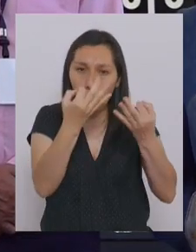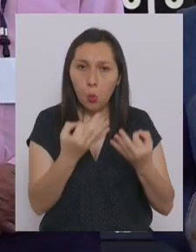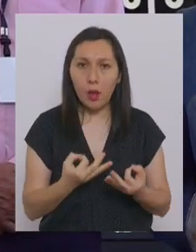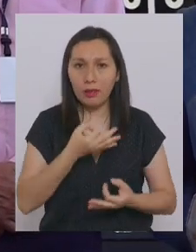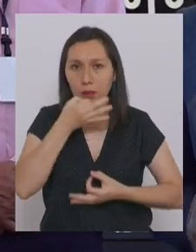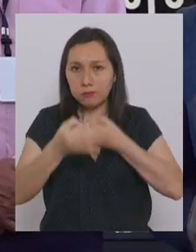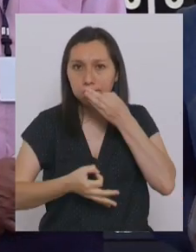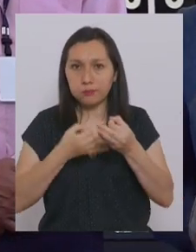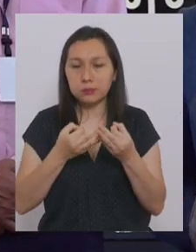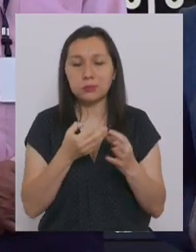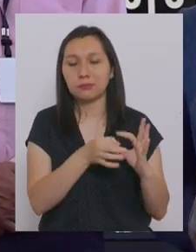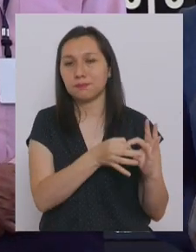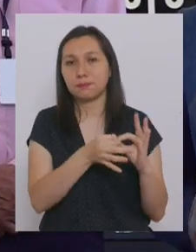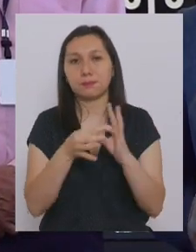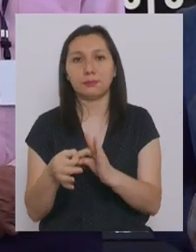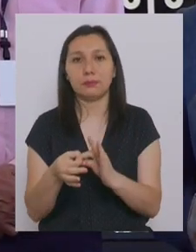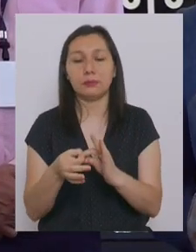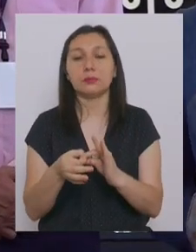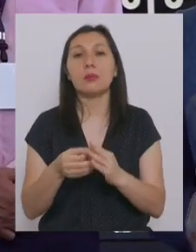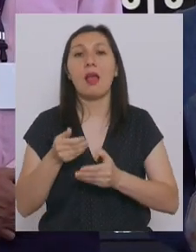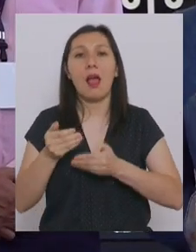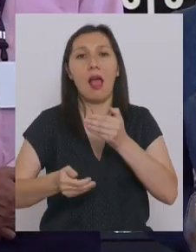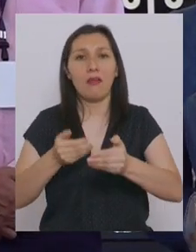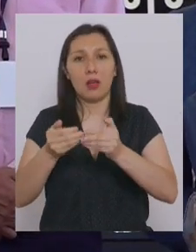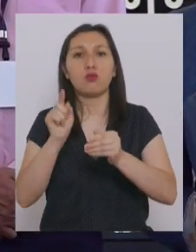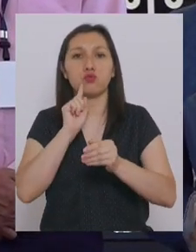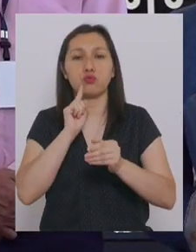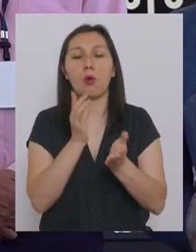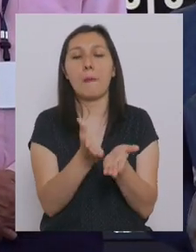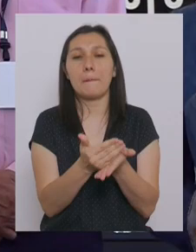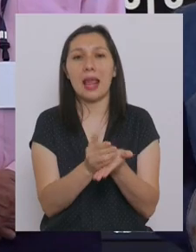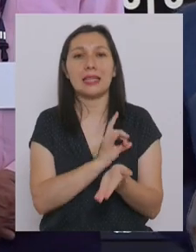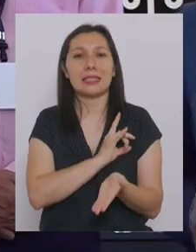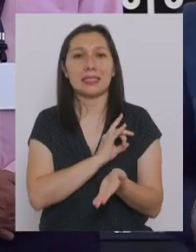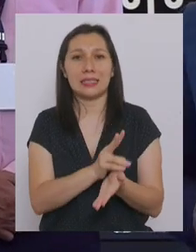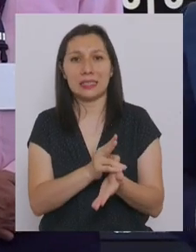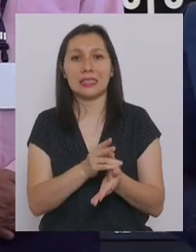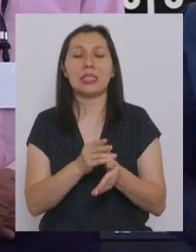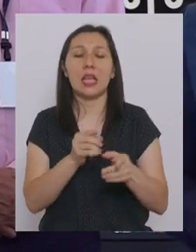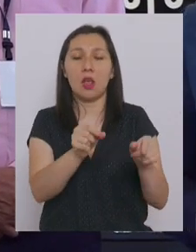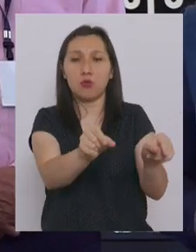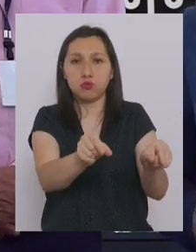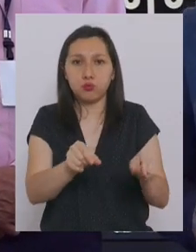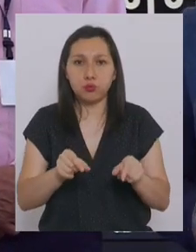día de lo que ha sido y los avances que ha tenido este plan Chile sobre rieles.